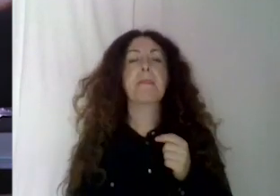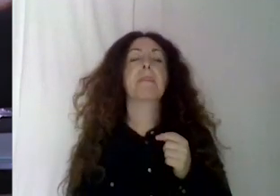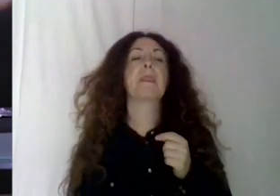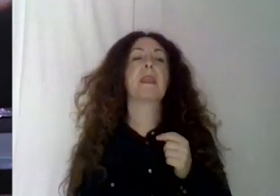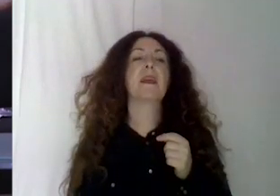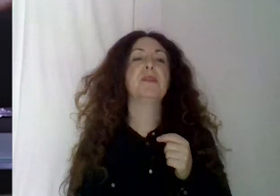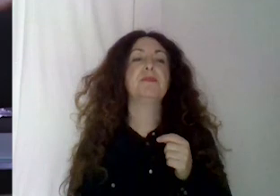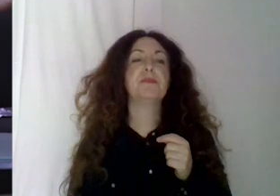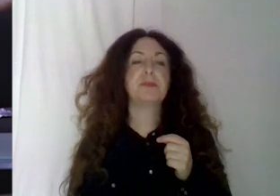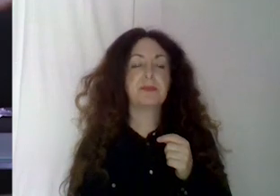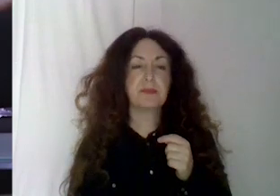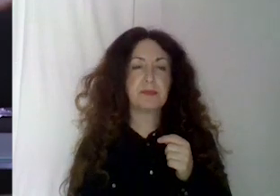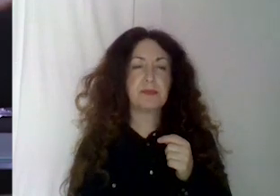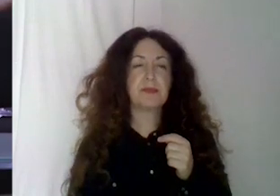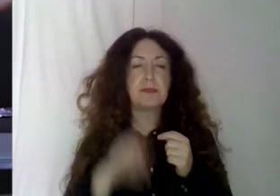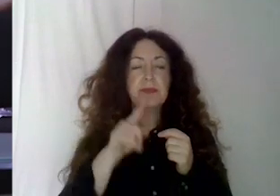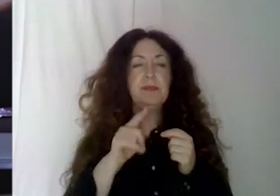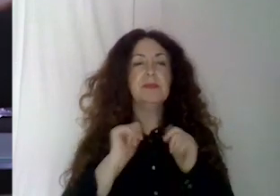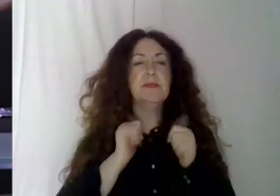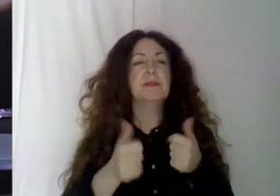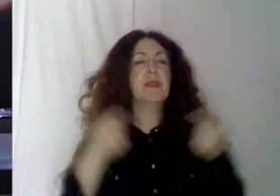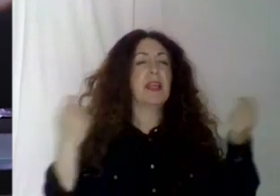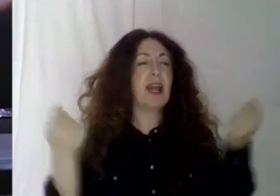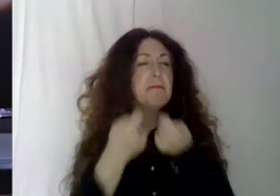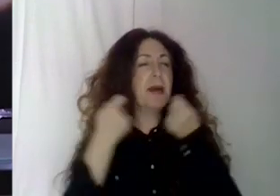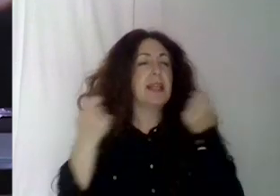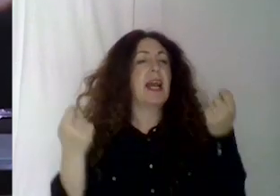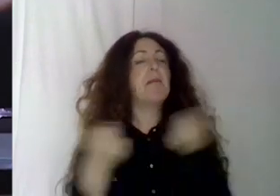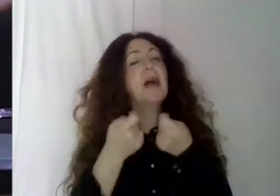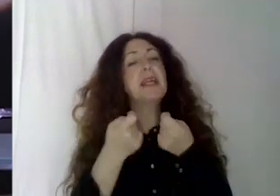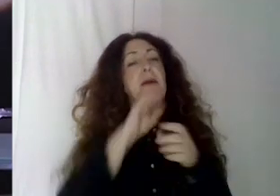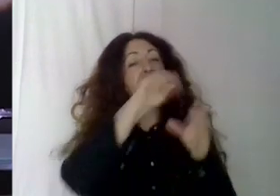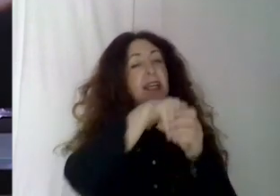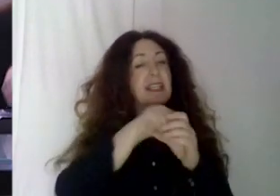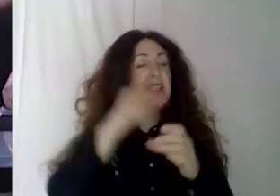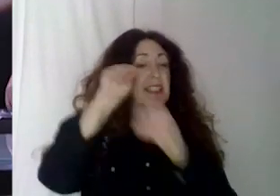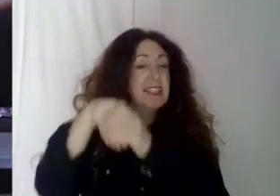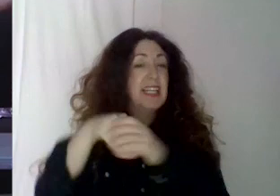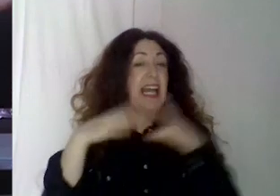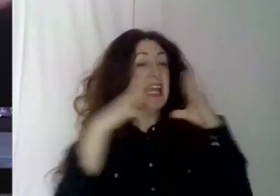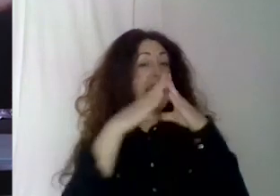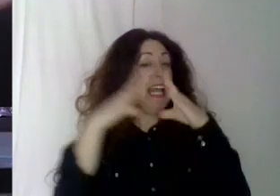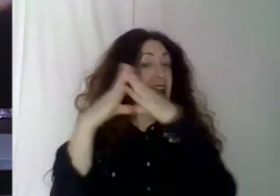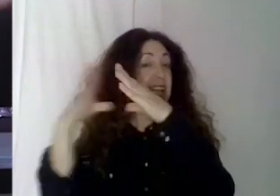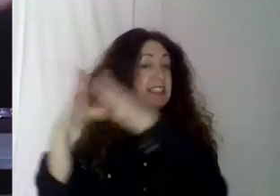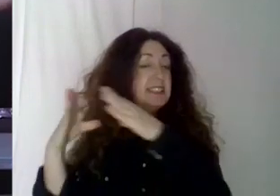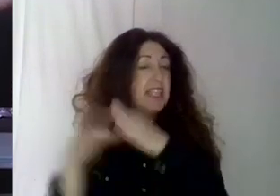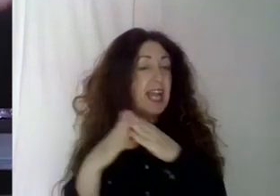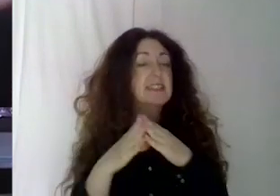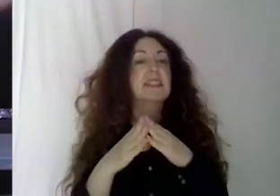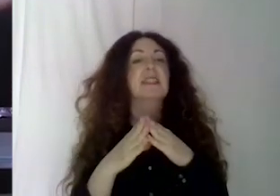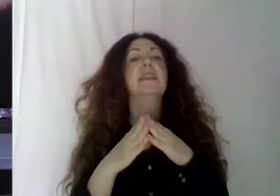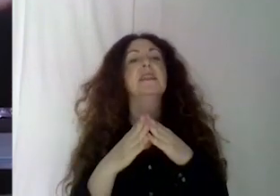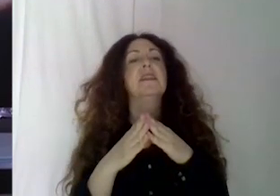pueblo y hacerle llegar el mensaje de la... Con lo cual llega en el momento en el que lo que él empieza a